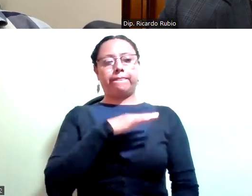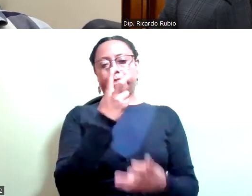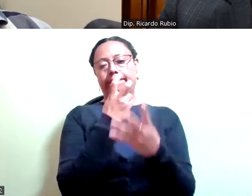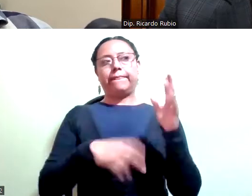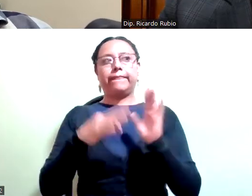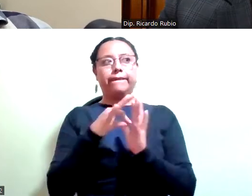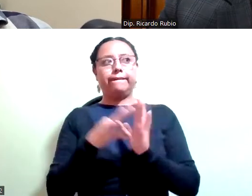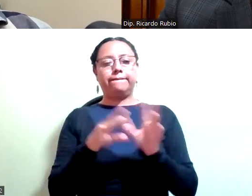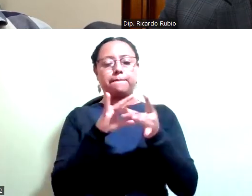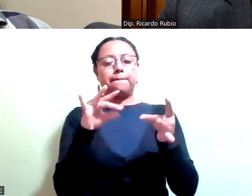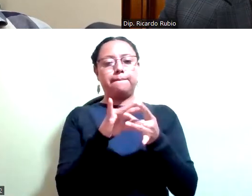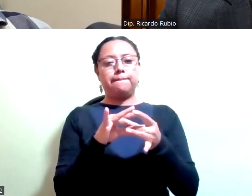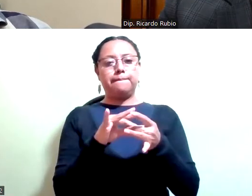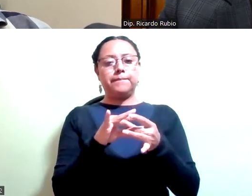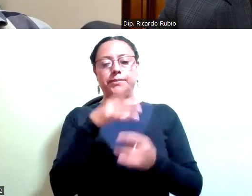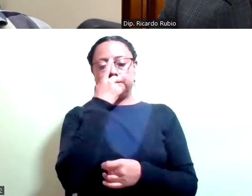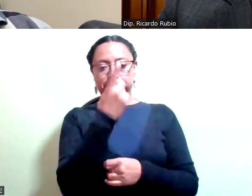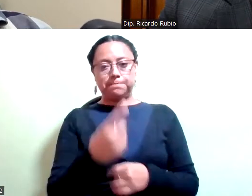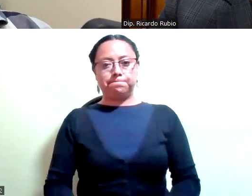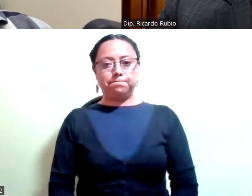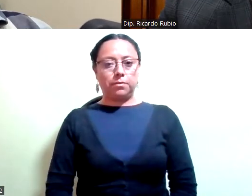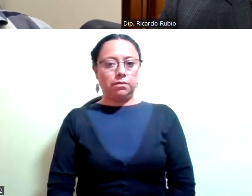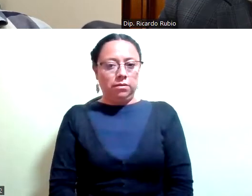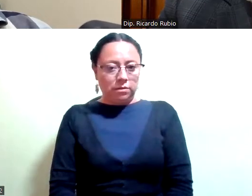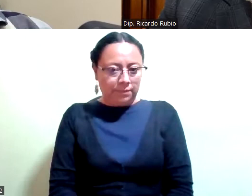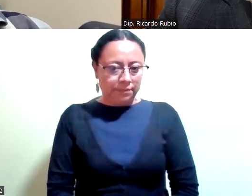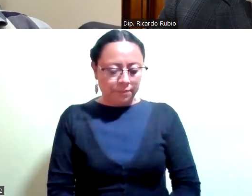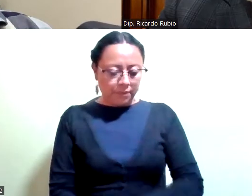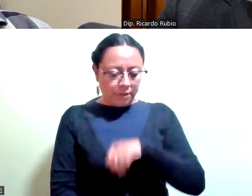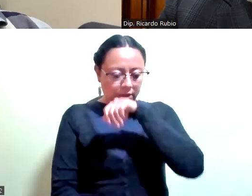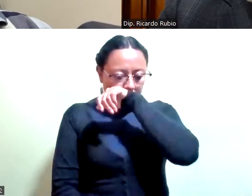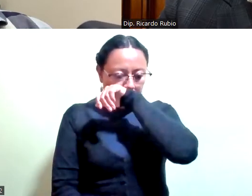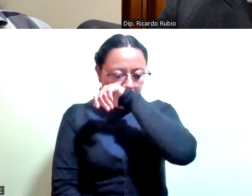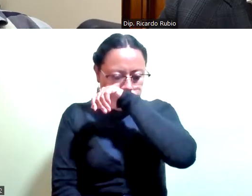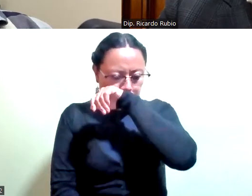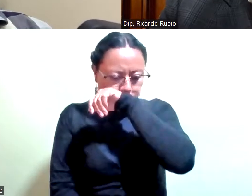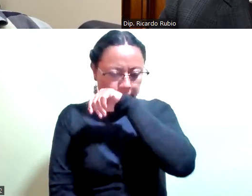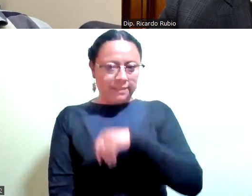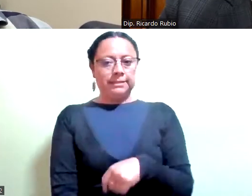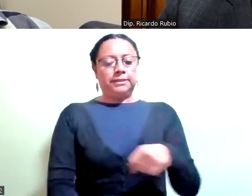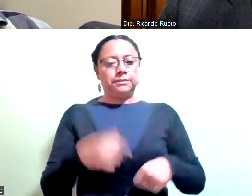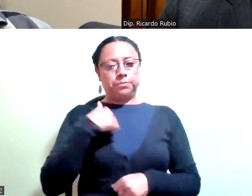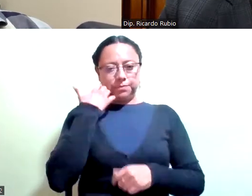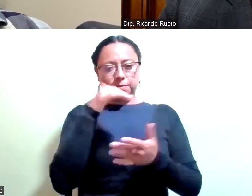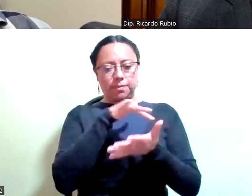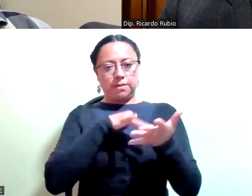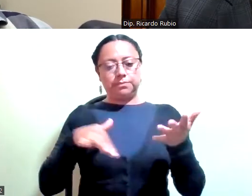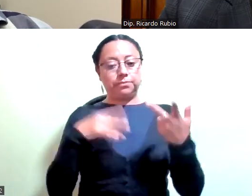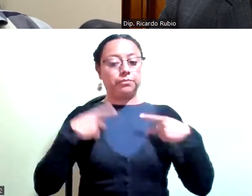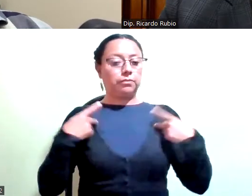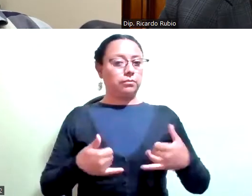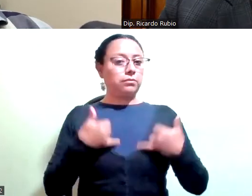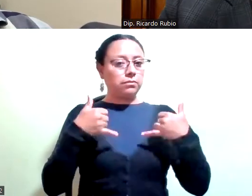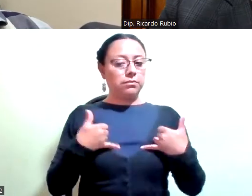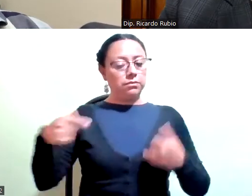señala, dice que, y me permito leerlo, dice, las personas jóvenes tienen derecho,